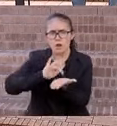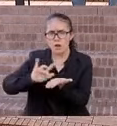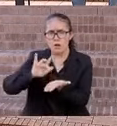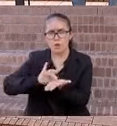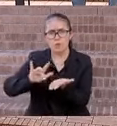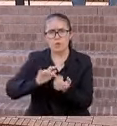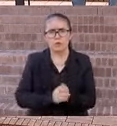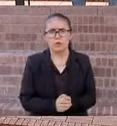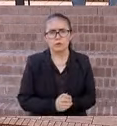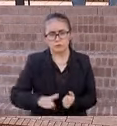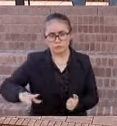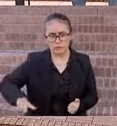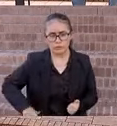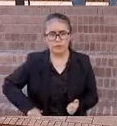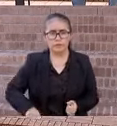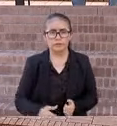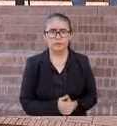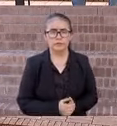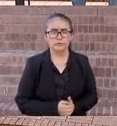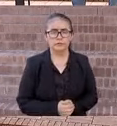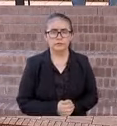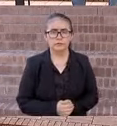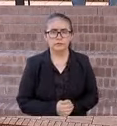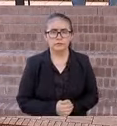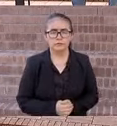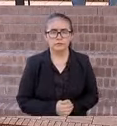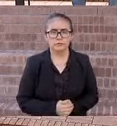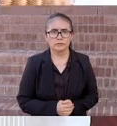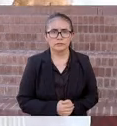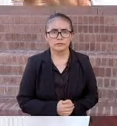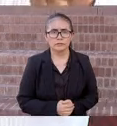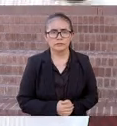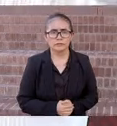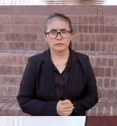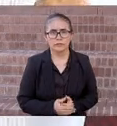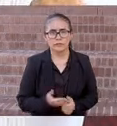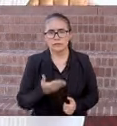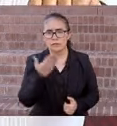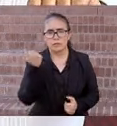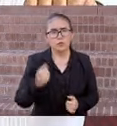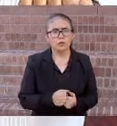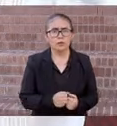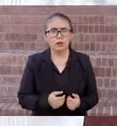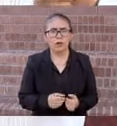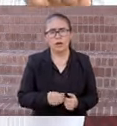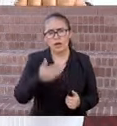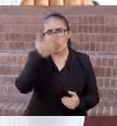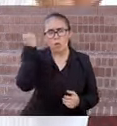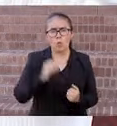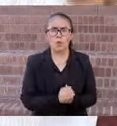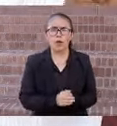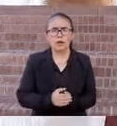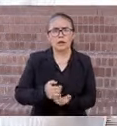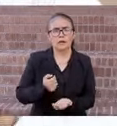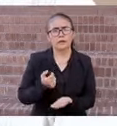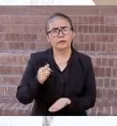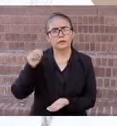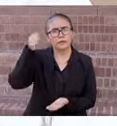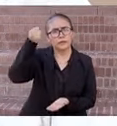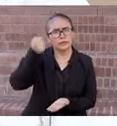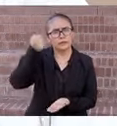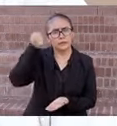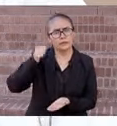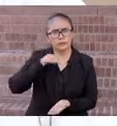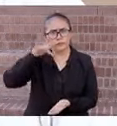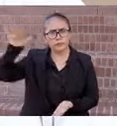del gobierno el que no tiene una pensión para adulto mayor tiene una pensión